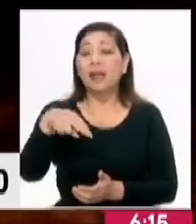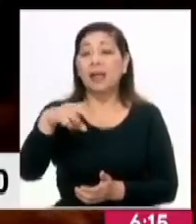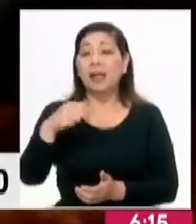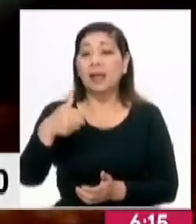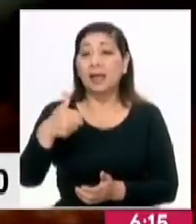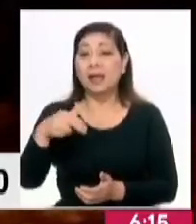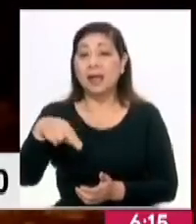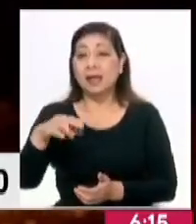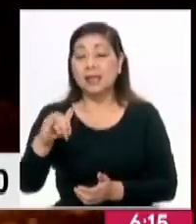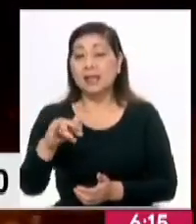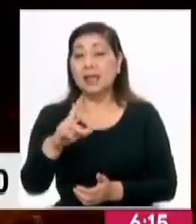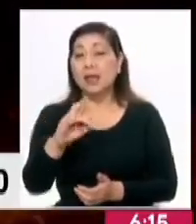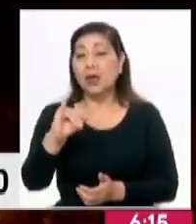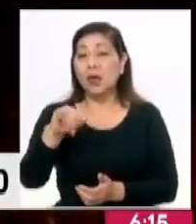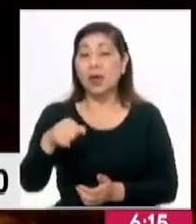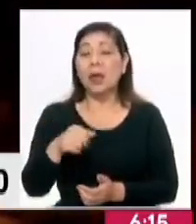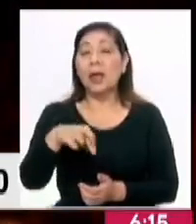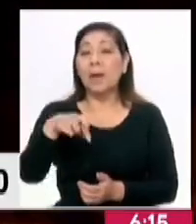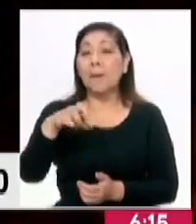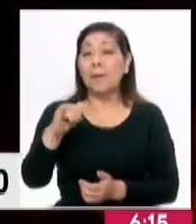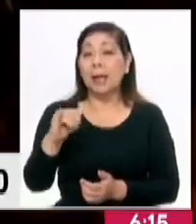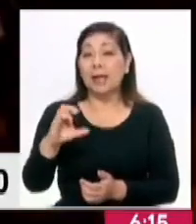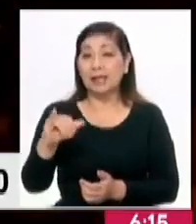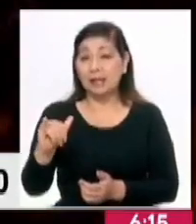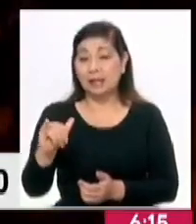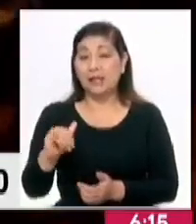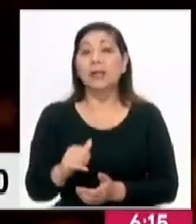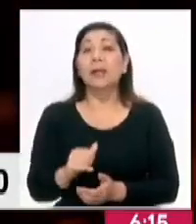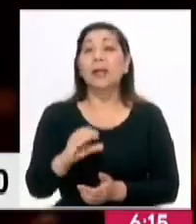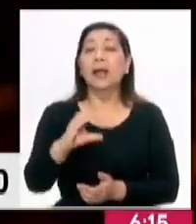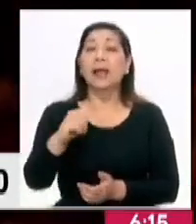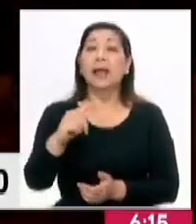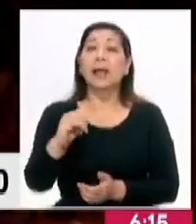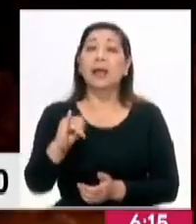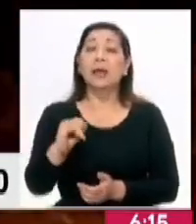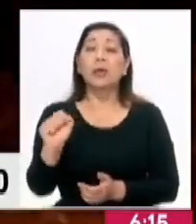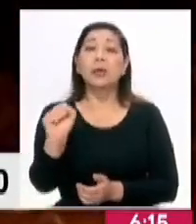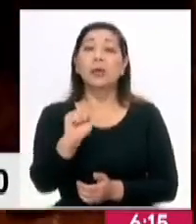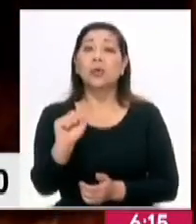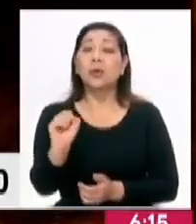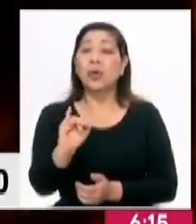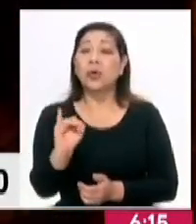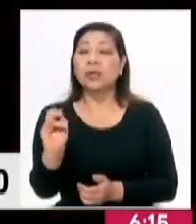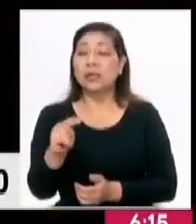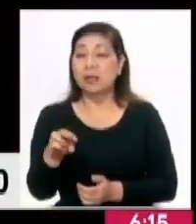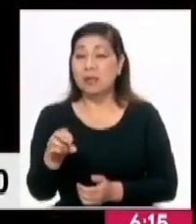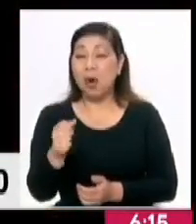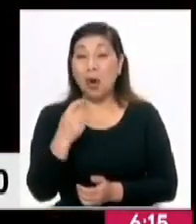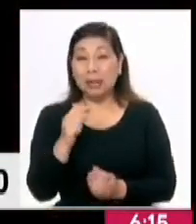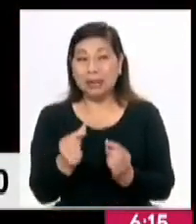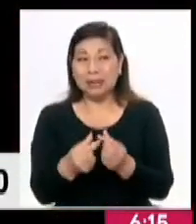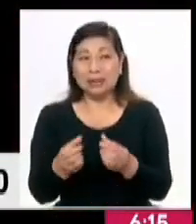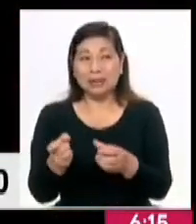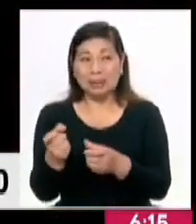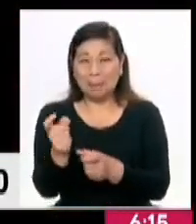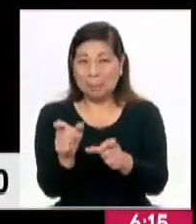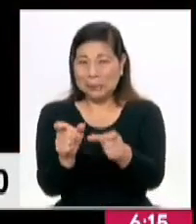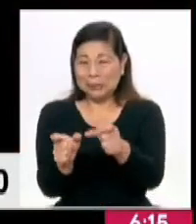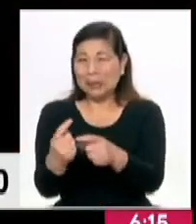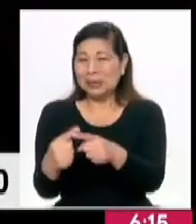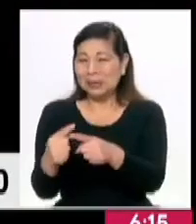Rojas, Pablo Román, Percy Curo, Cledi Flores y Sosimo Vilquez Guamán. Deja ahí nomás tu